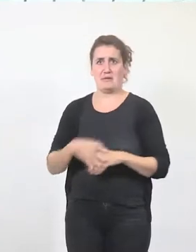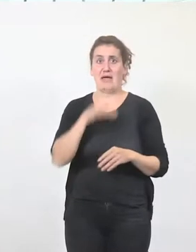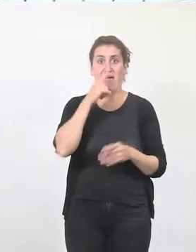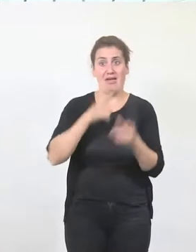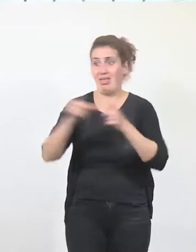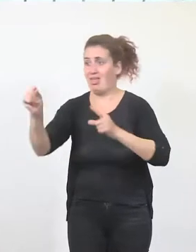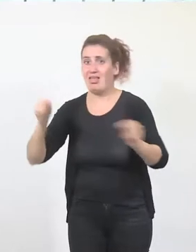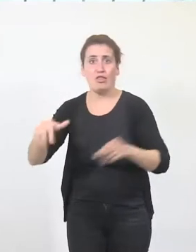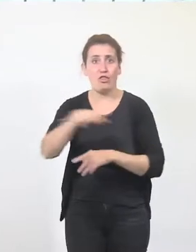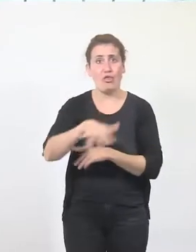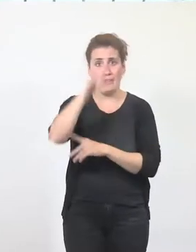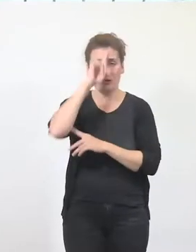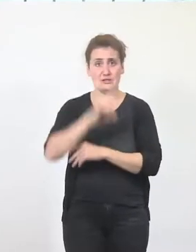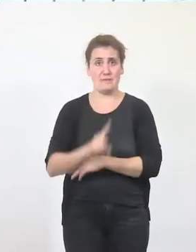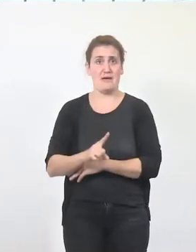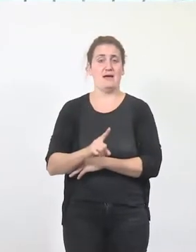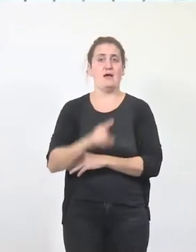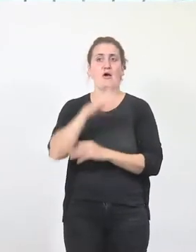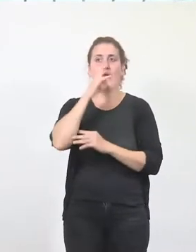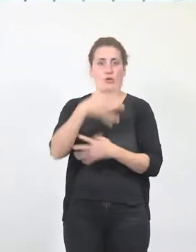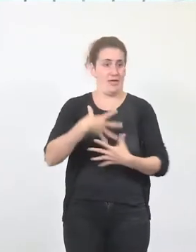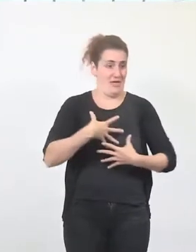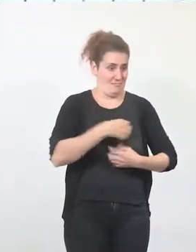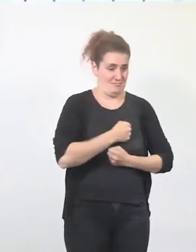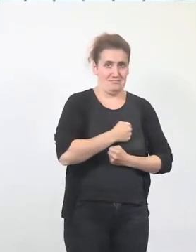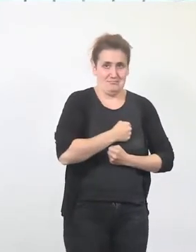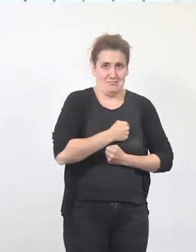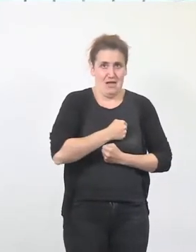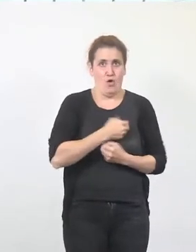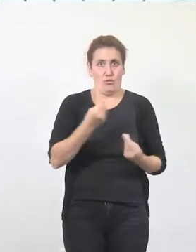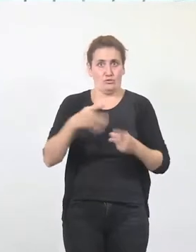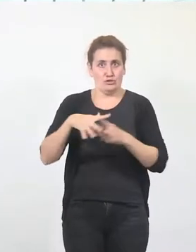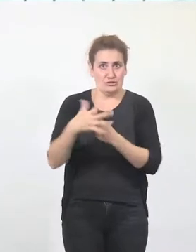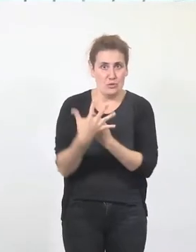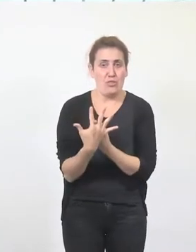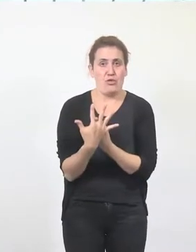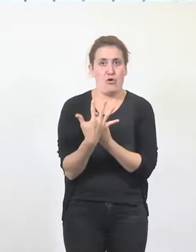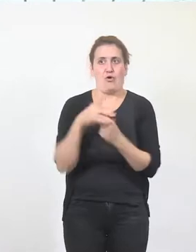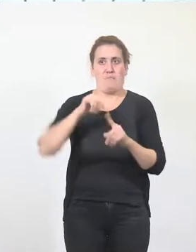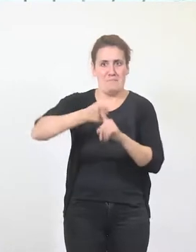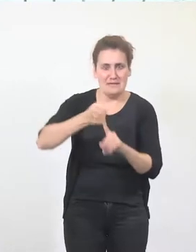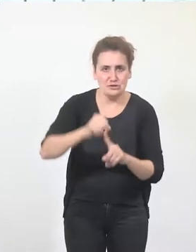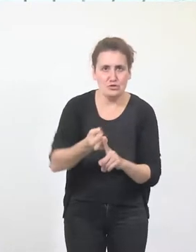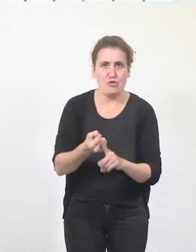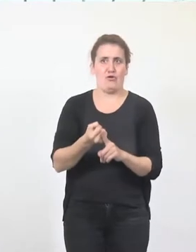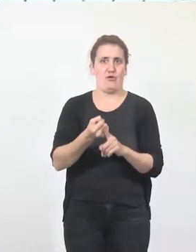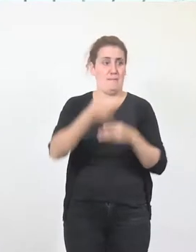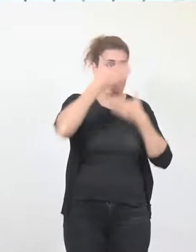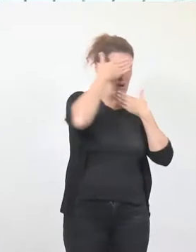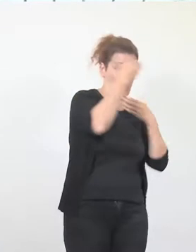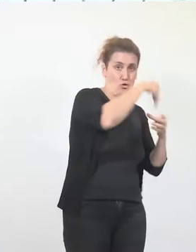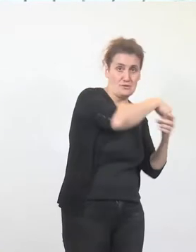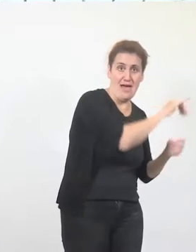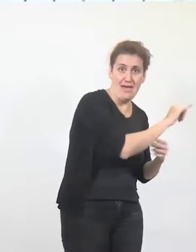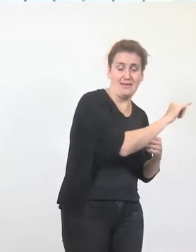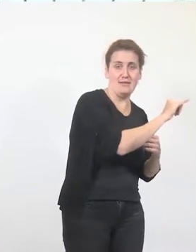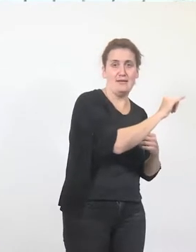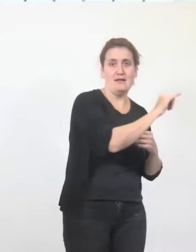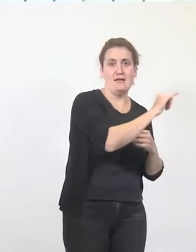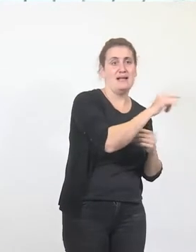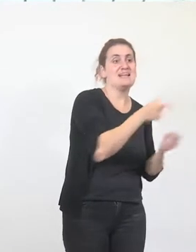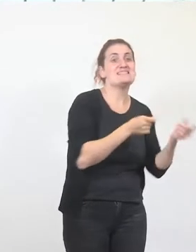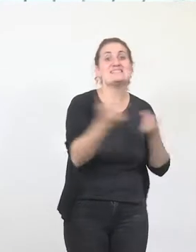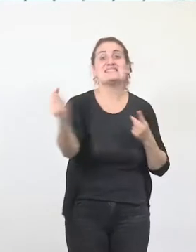ir, como estaban muy agobiados de la situación y de la presión que vivían en Marruecos, la